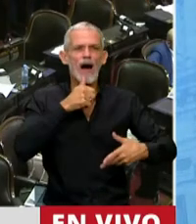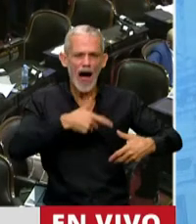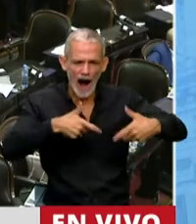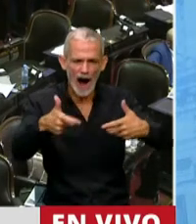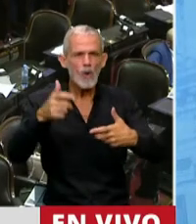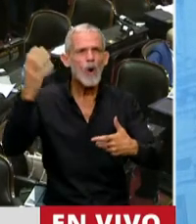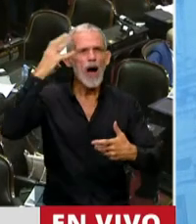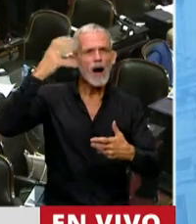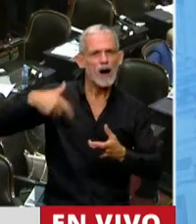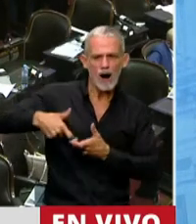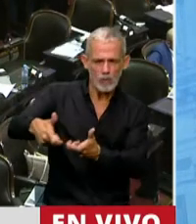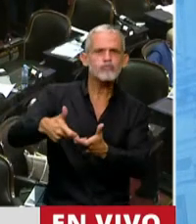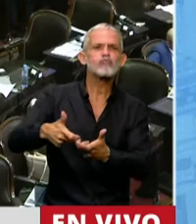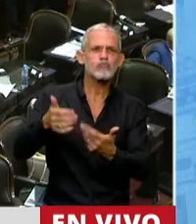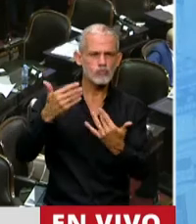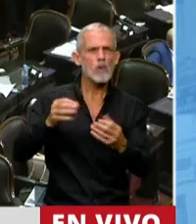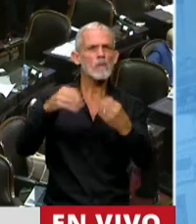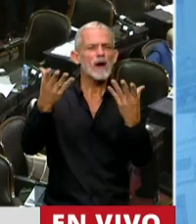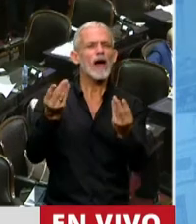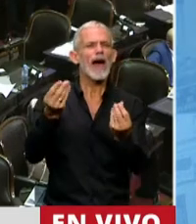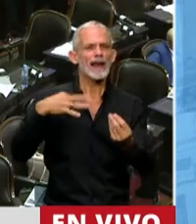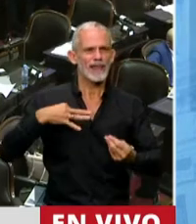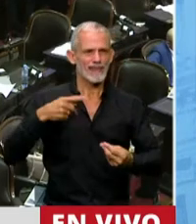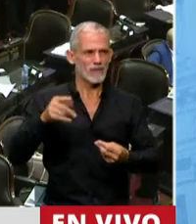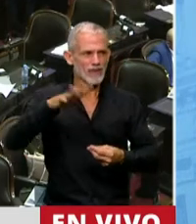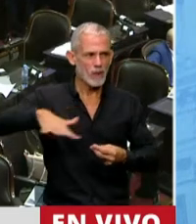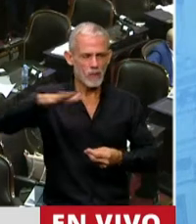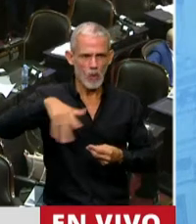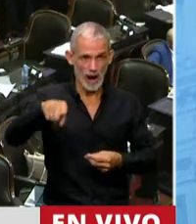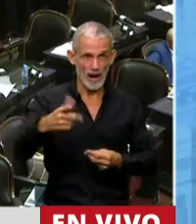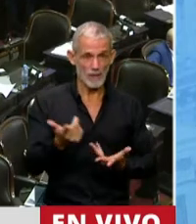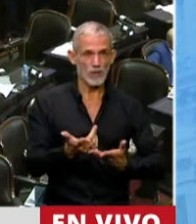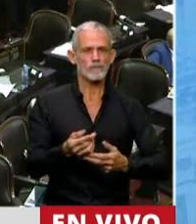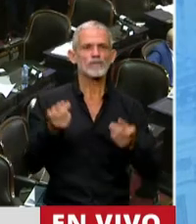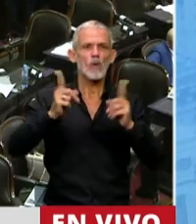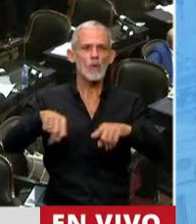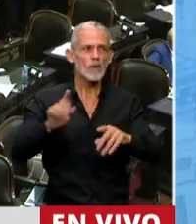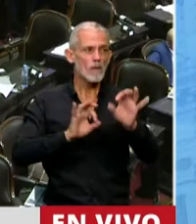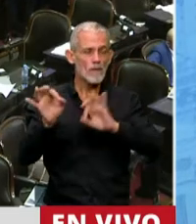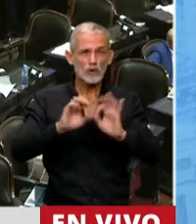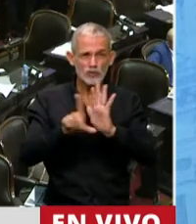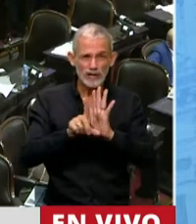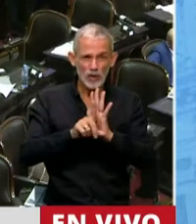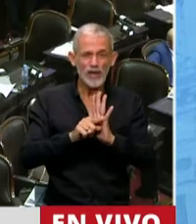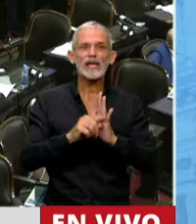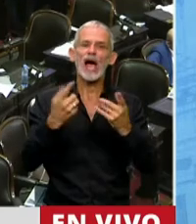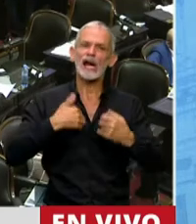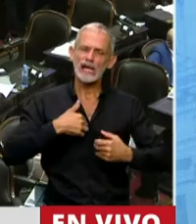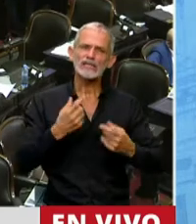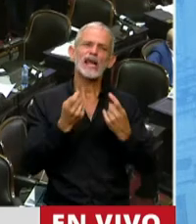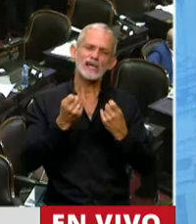es mejorar la calidad de vida de nuestro pueblo. Volviendo al proyecto, está claro que Argentina necesita